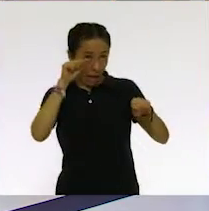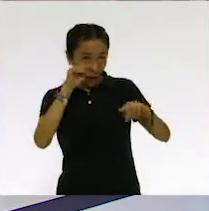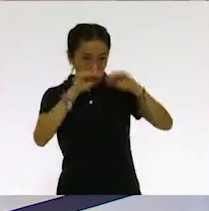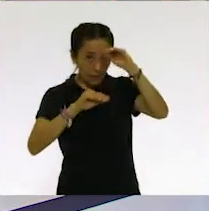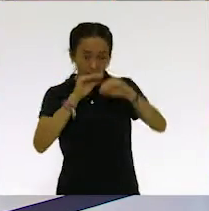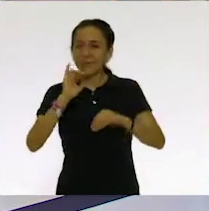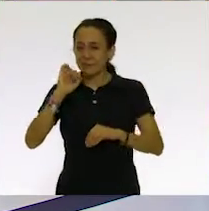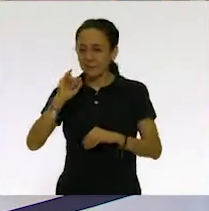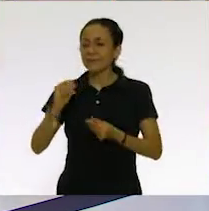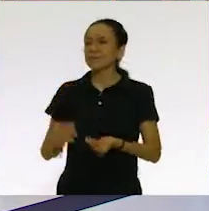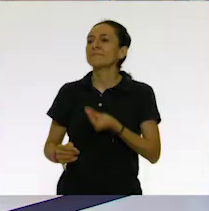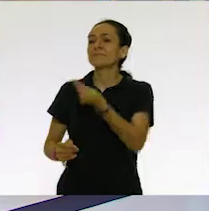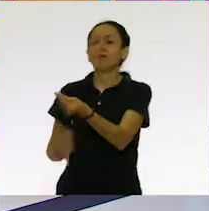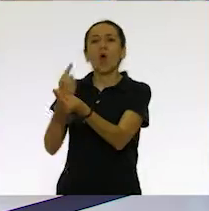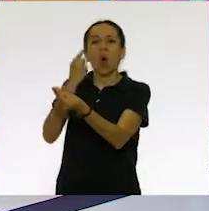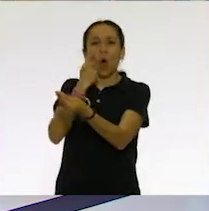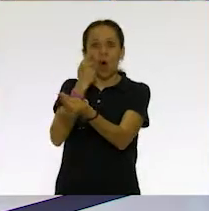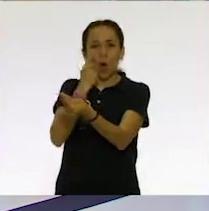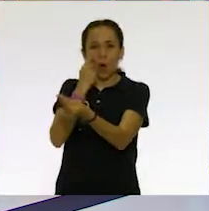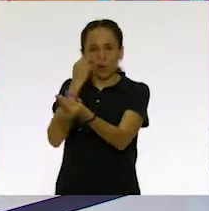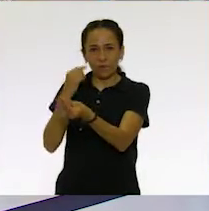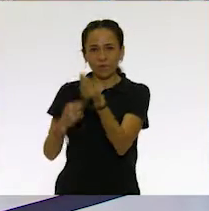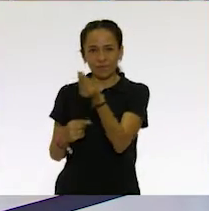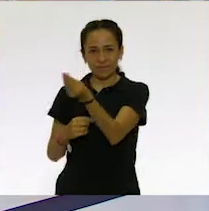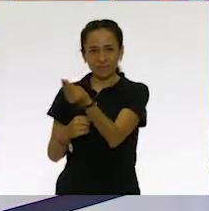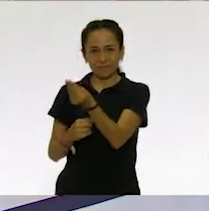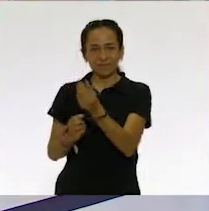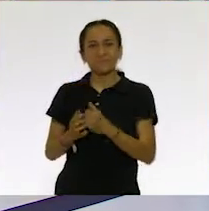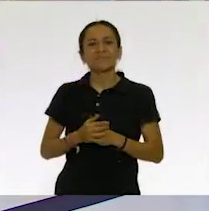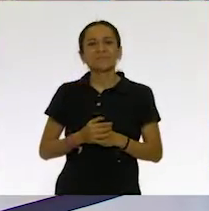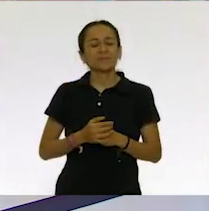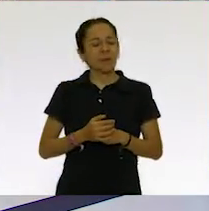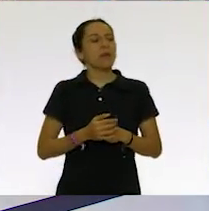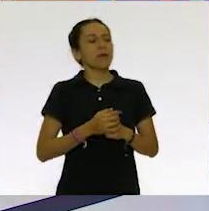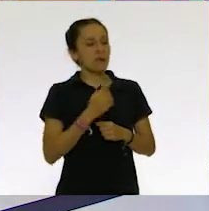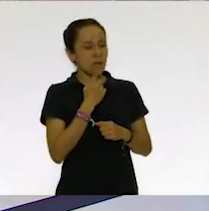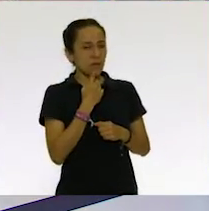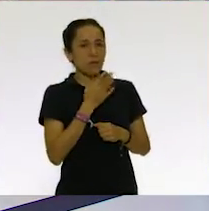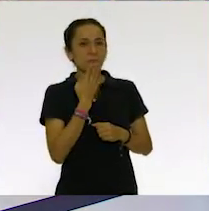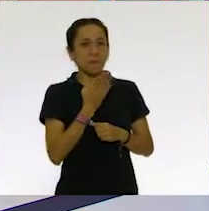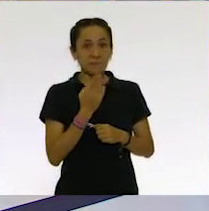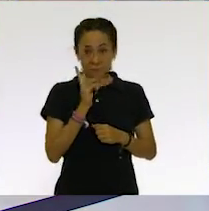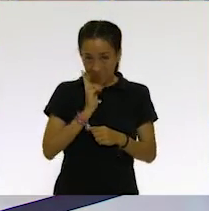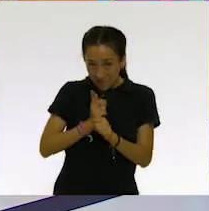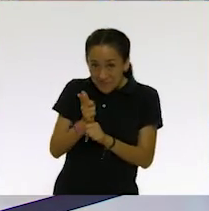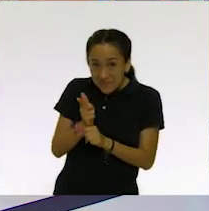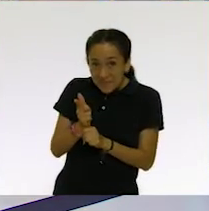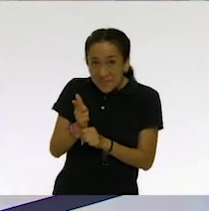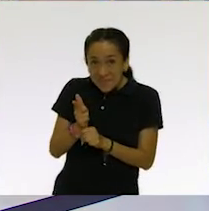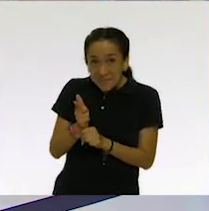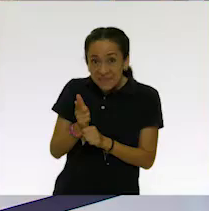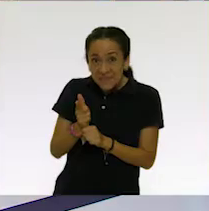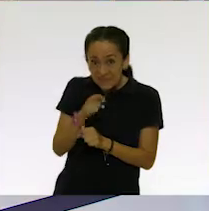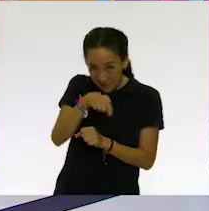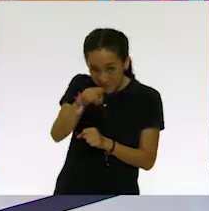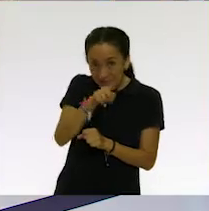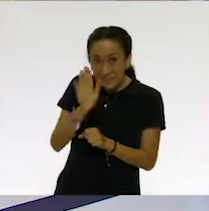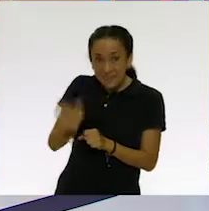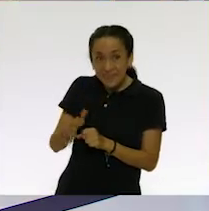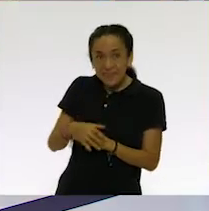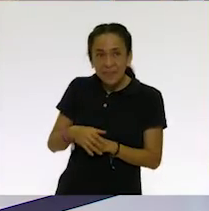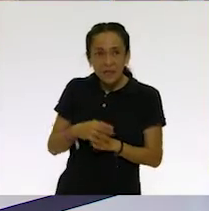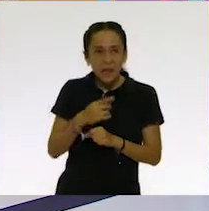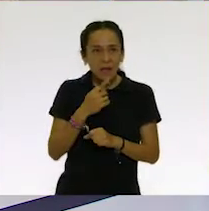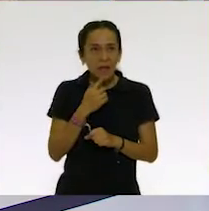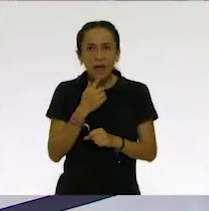ojito. Ajá. Esta es nuestra referencia. Muy bien. ¿Ya se dieron cuenta? Ajá. Ah, el